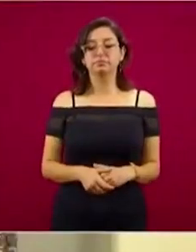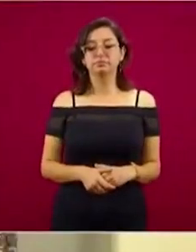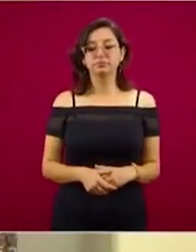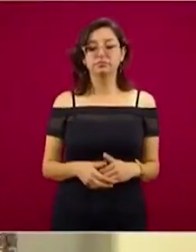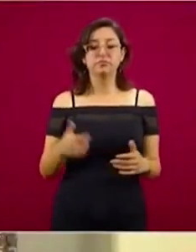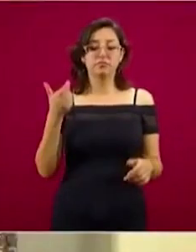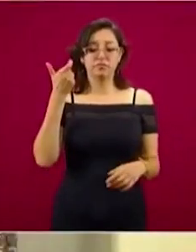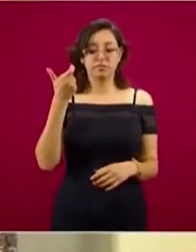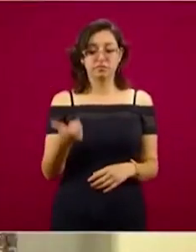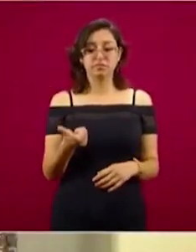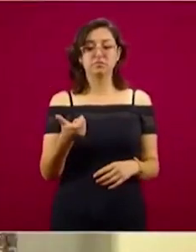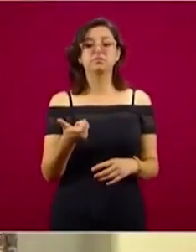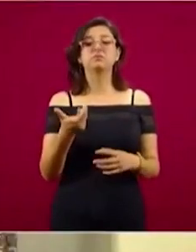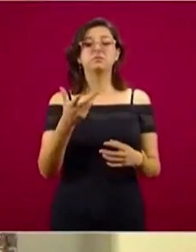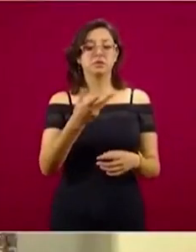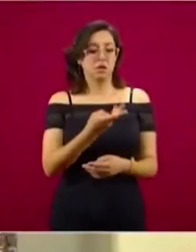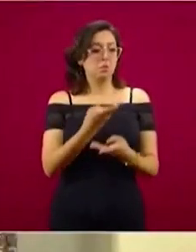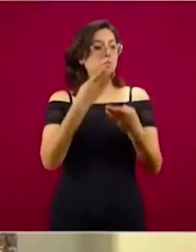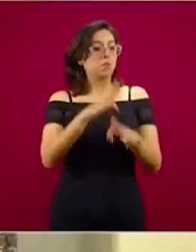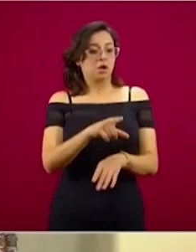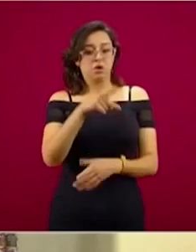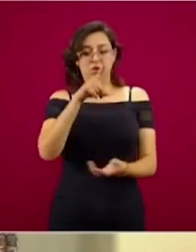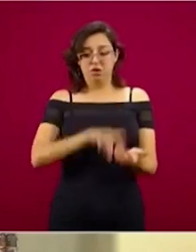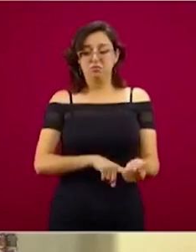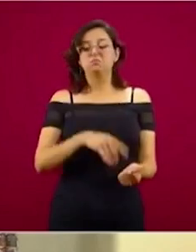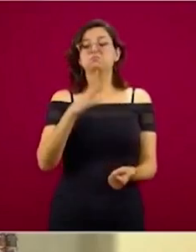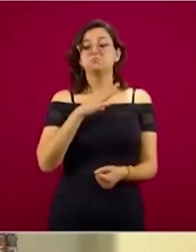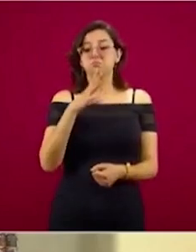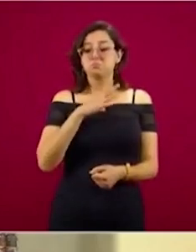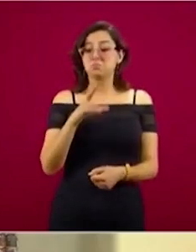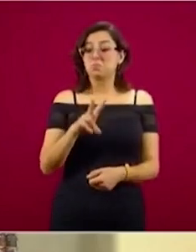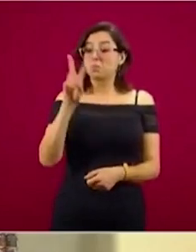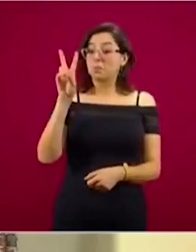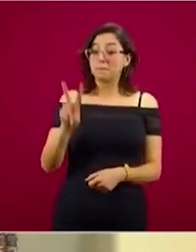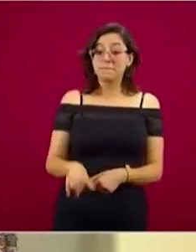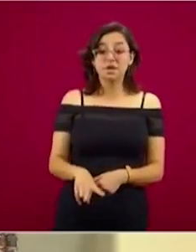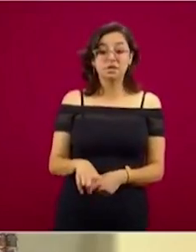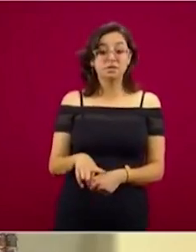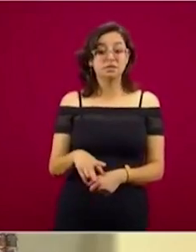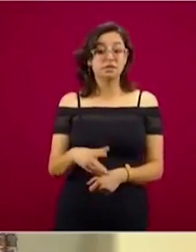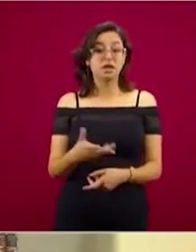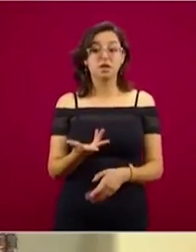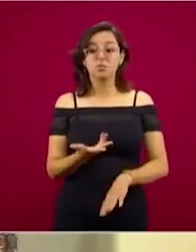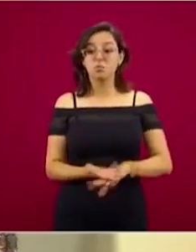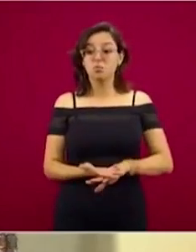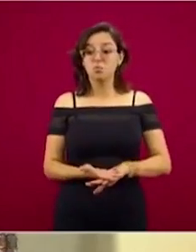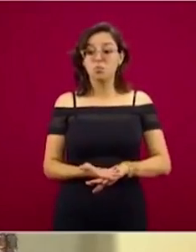encuentran disponibles. Efectivamente, fue un trabajo sumamente,